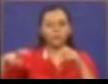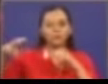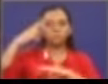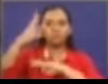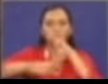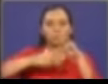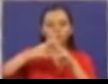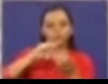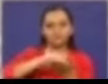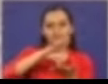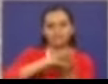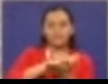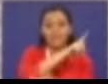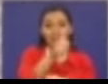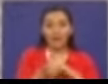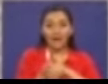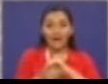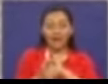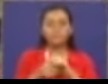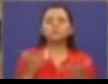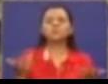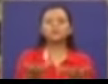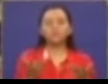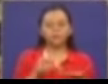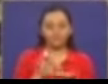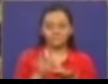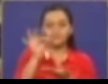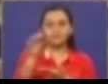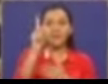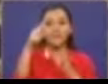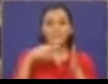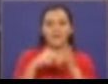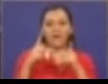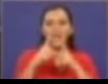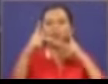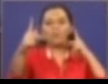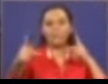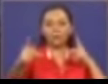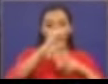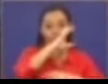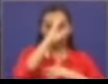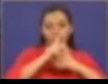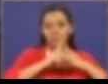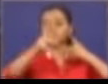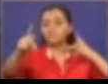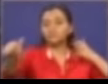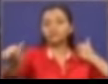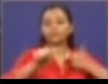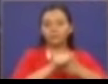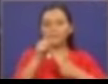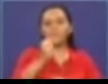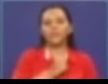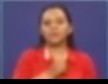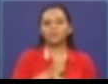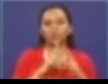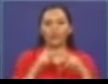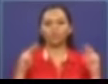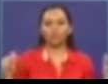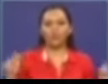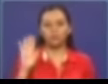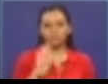mundo. El archipiélago, ubicado a casi 1,000 kilómetros de las costas ecuatorianas y declarado Patrimonio Natural de la